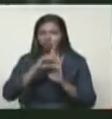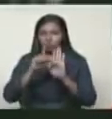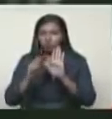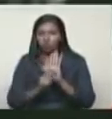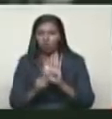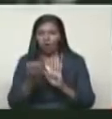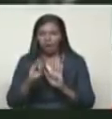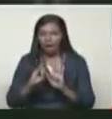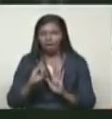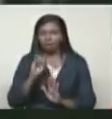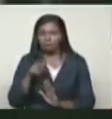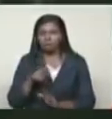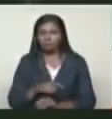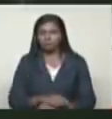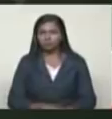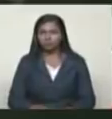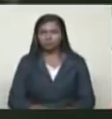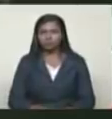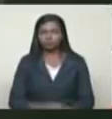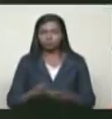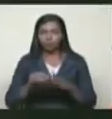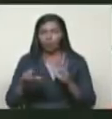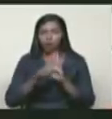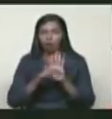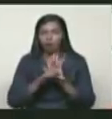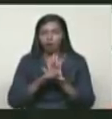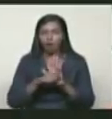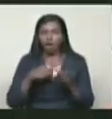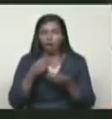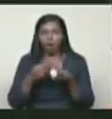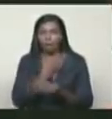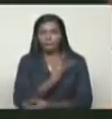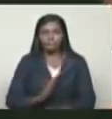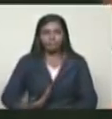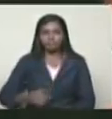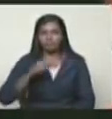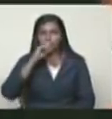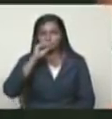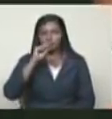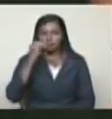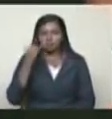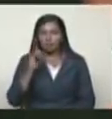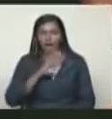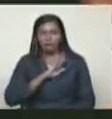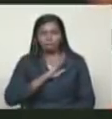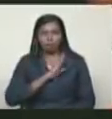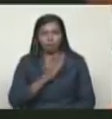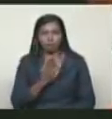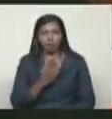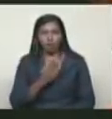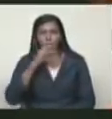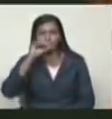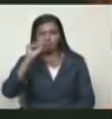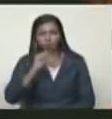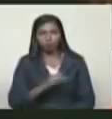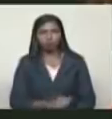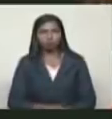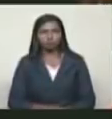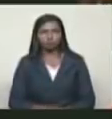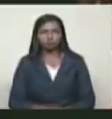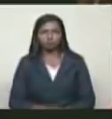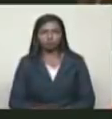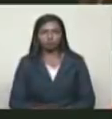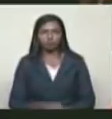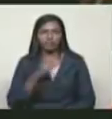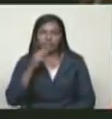constitucionalidad y la legalidad que tiene como presidente de la República Bolivariana de Venezuela. Procede en